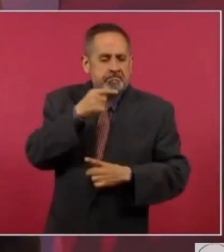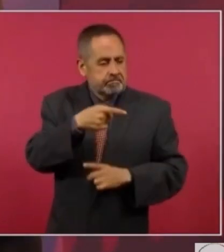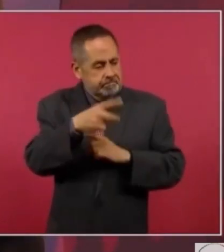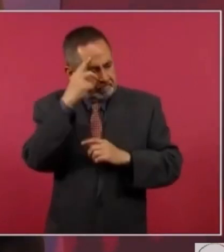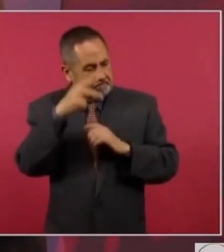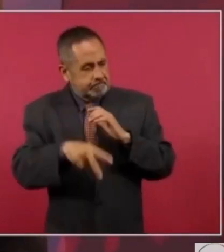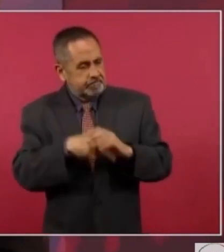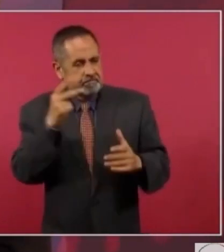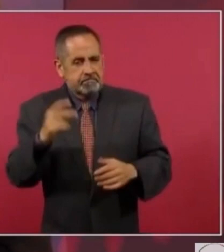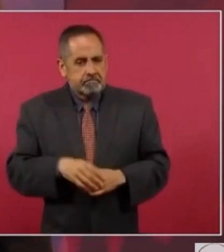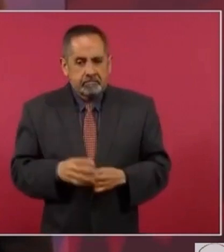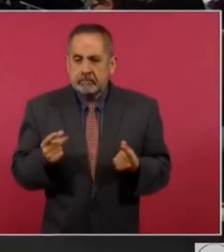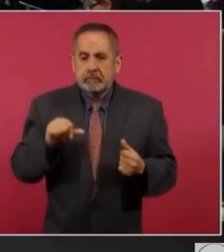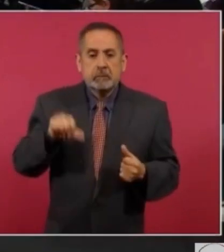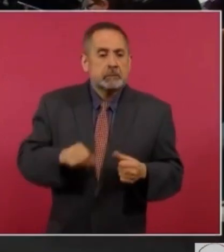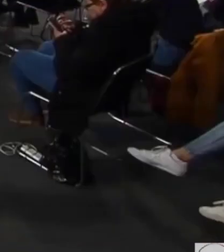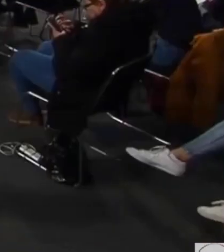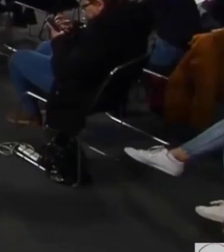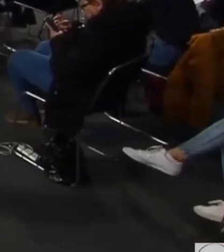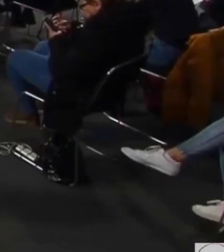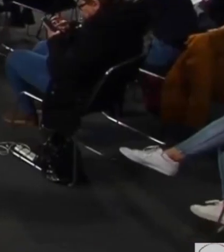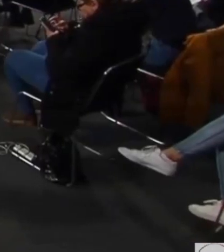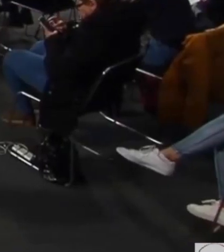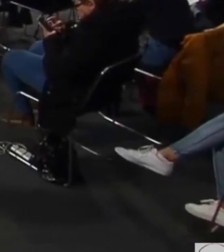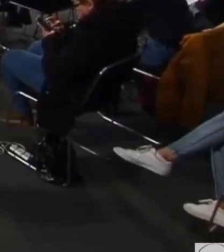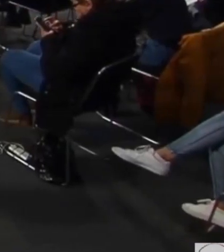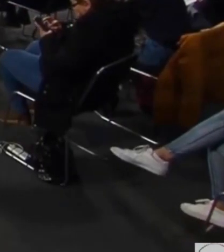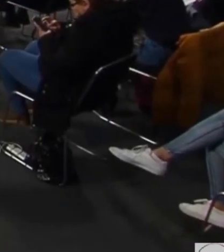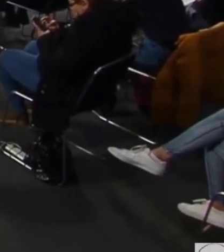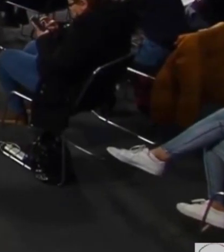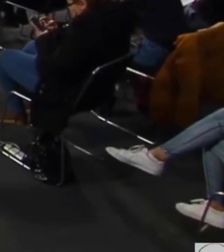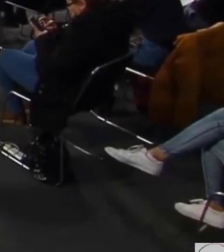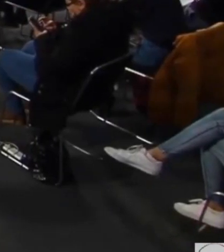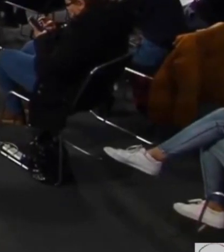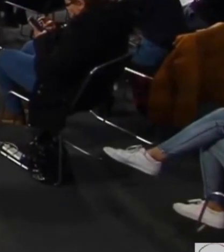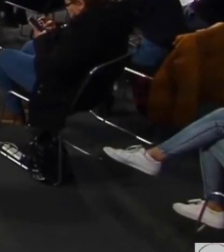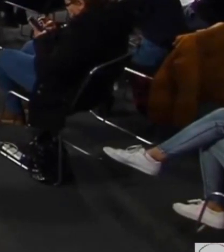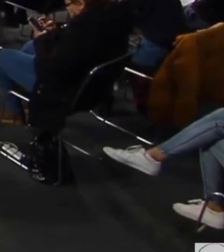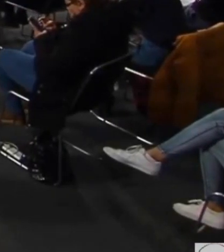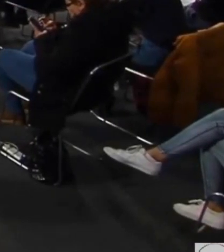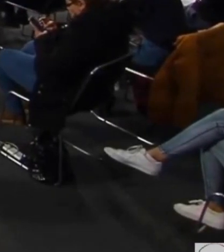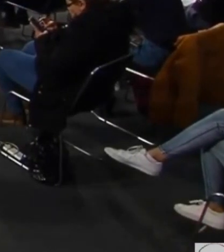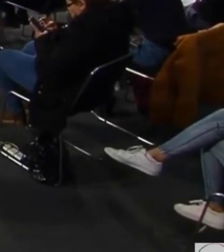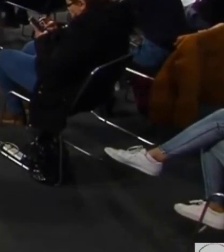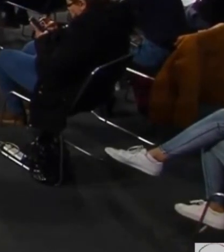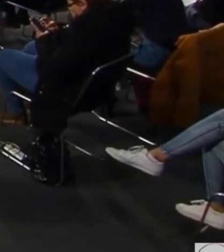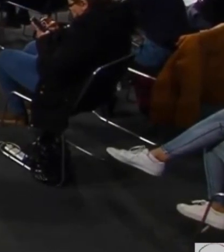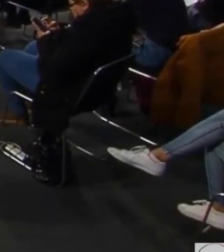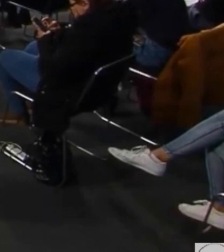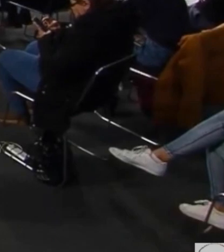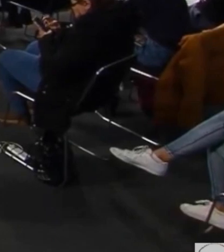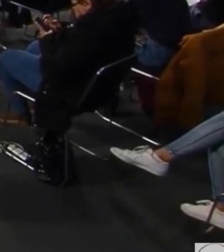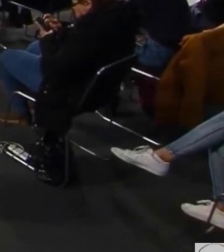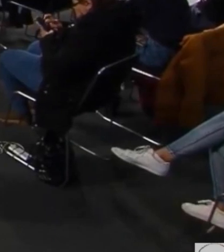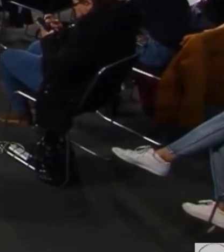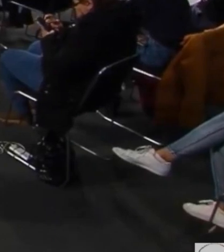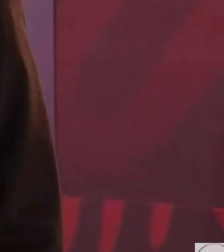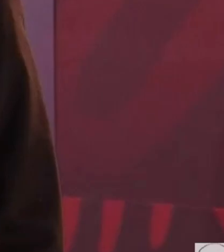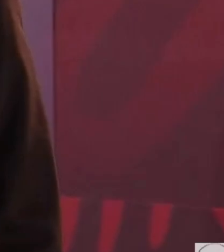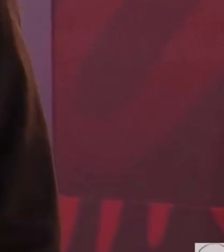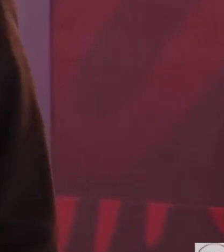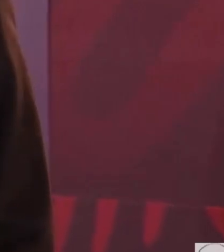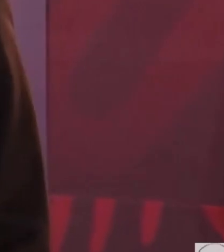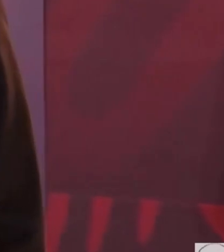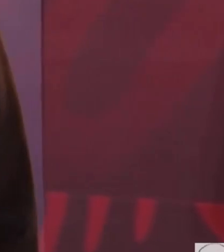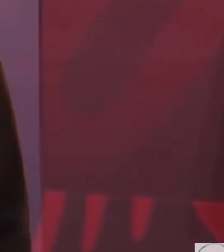el pragmático, el que está pensando en salir adelante